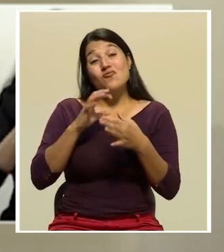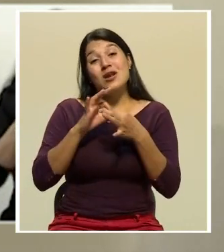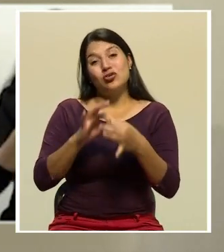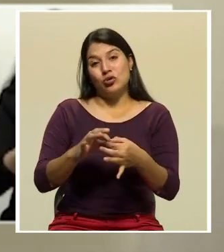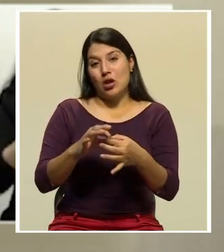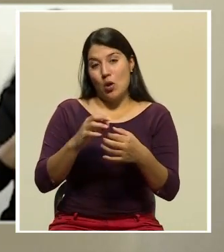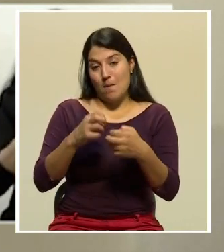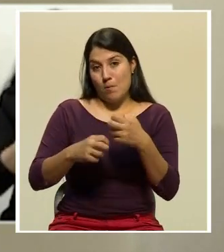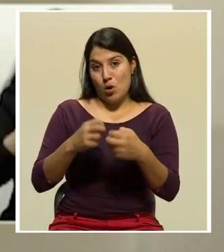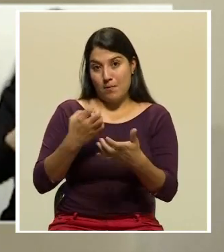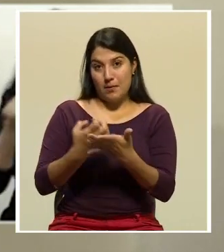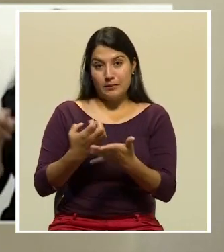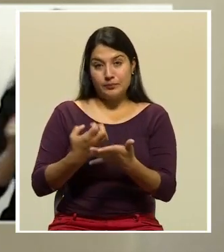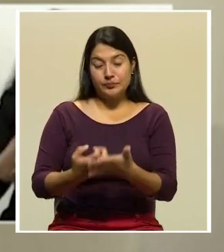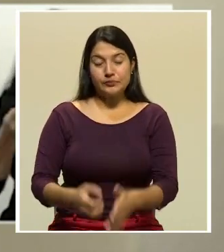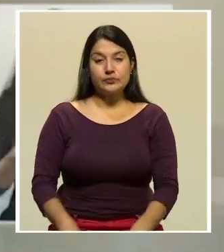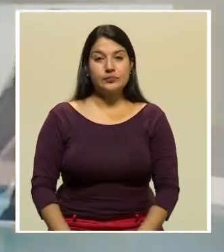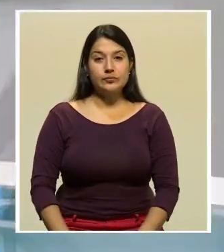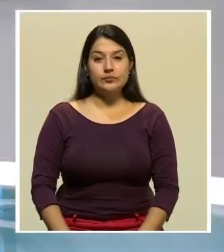materia.